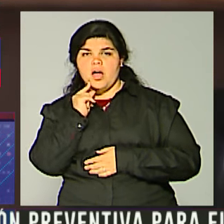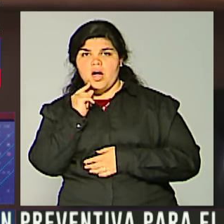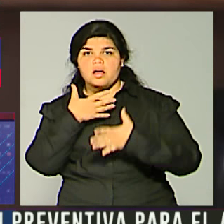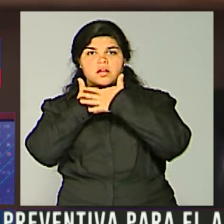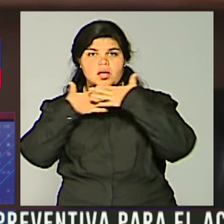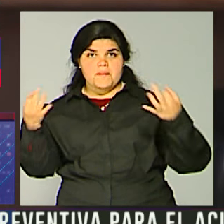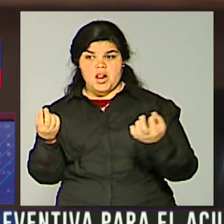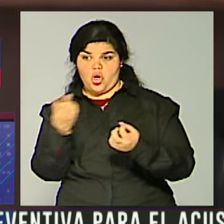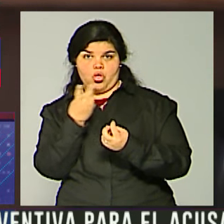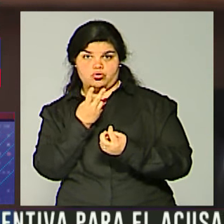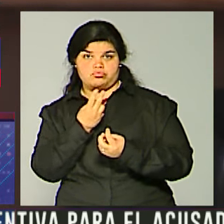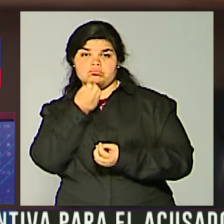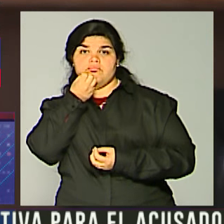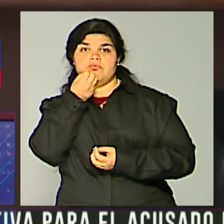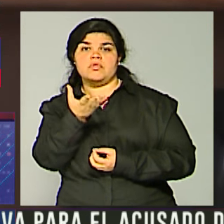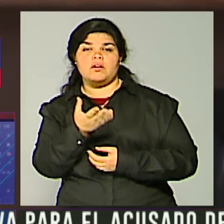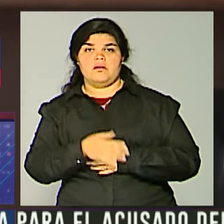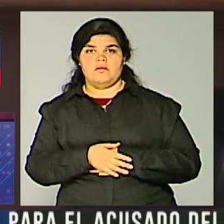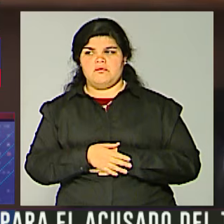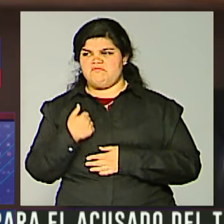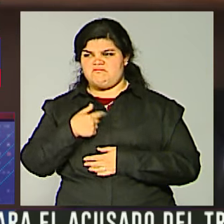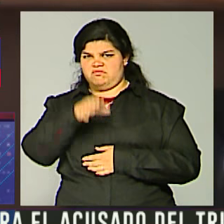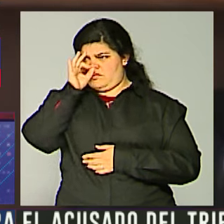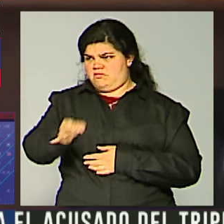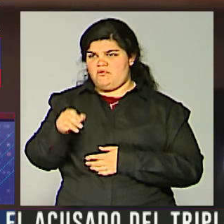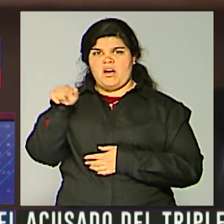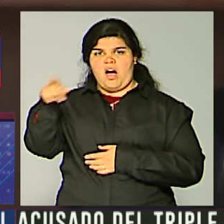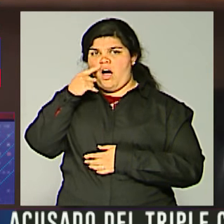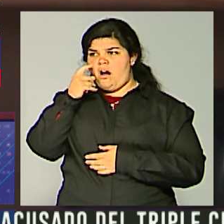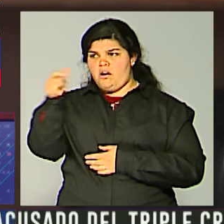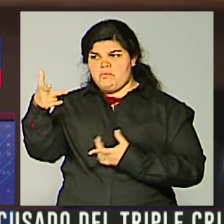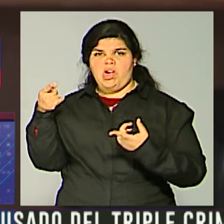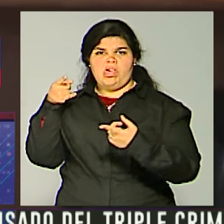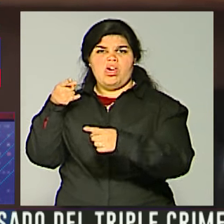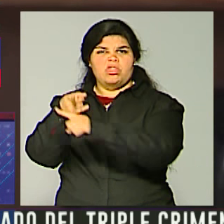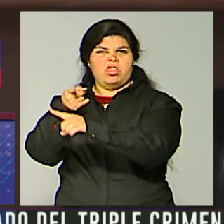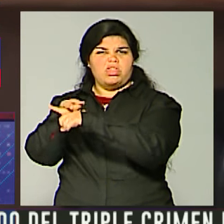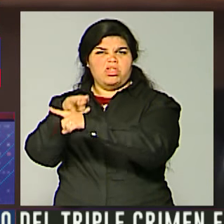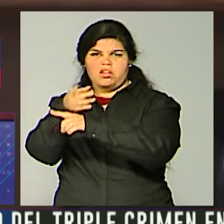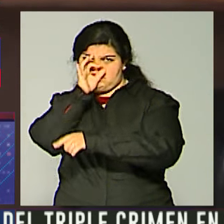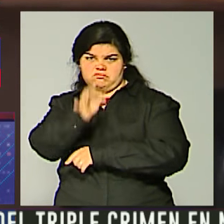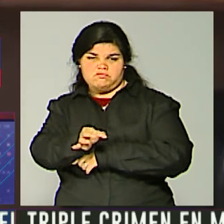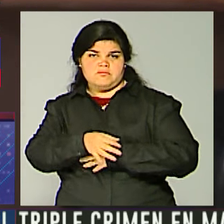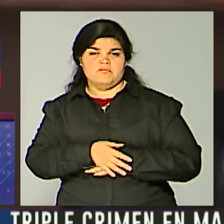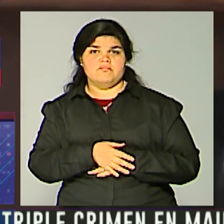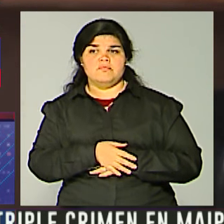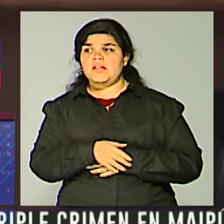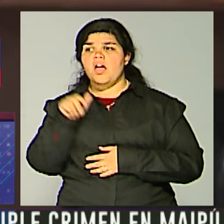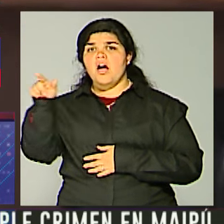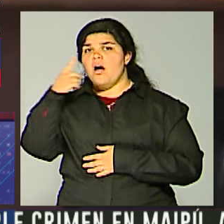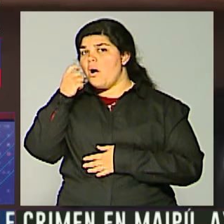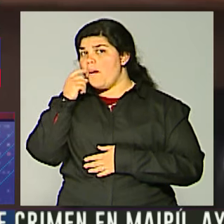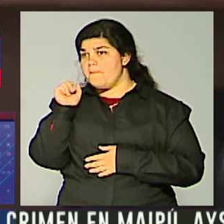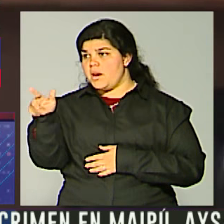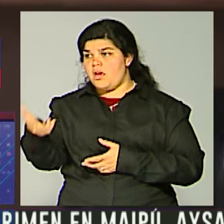presentaron declaración ante el jurado y ambos negaron haber discutido con Genaro. El primero dijo que efectivamente Genaro